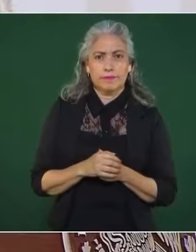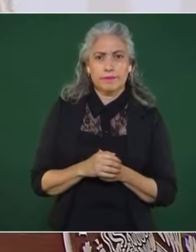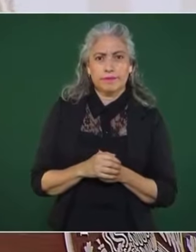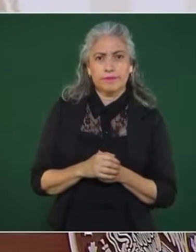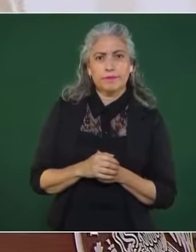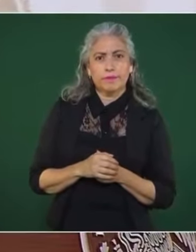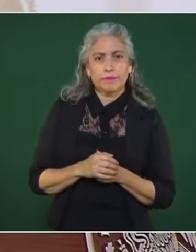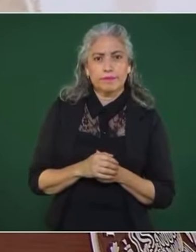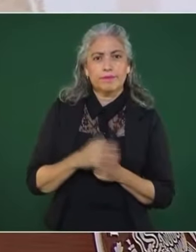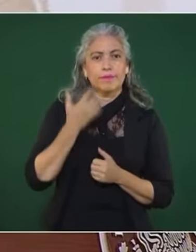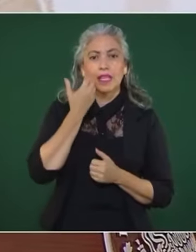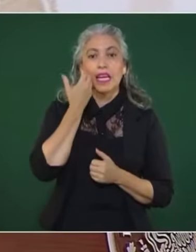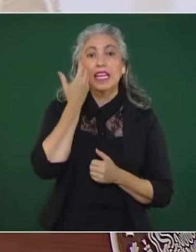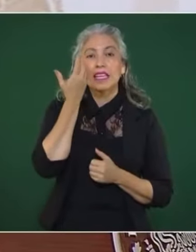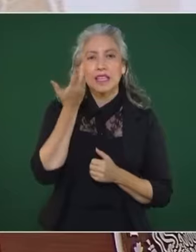desgastar